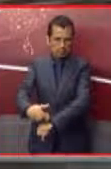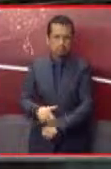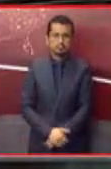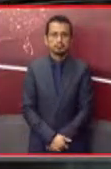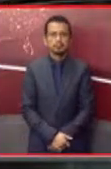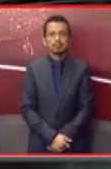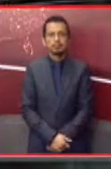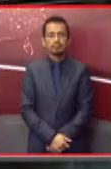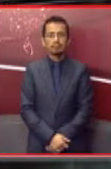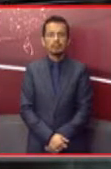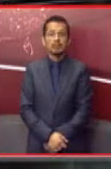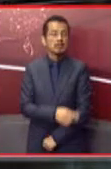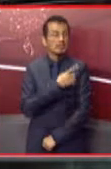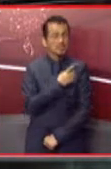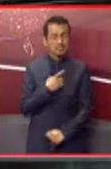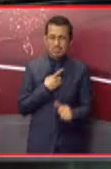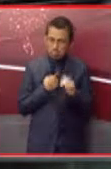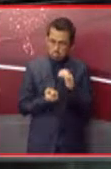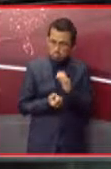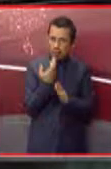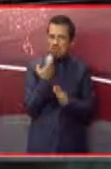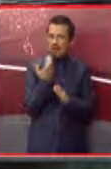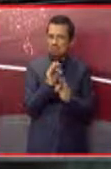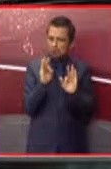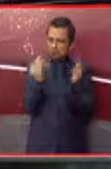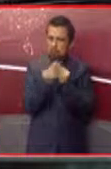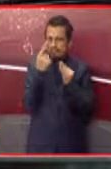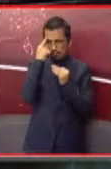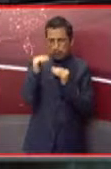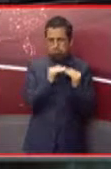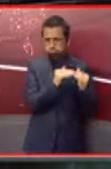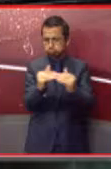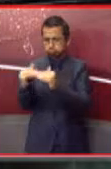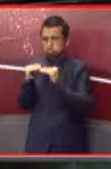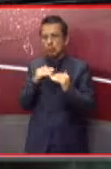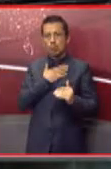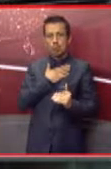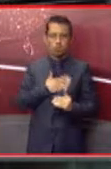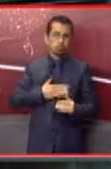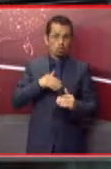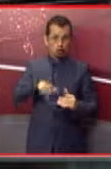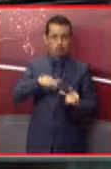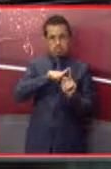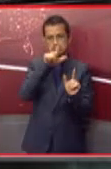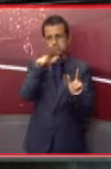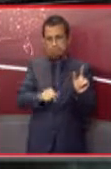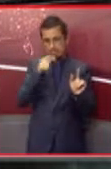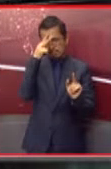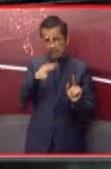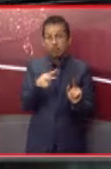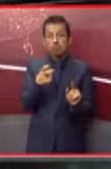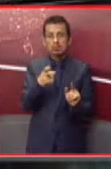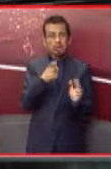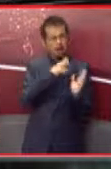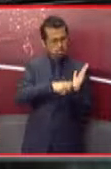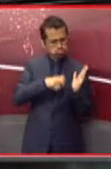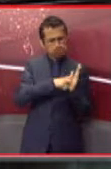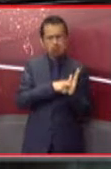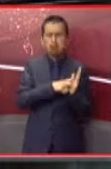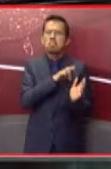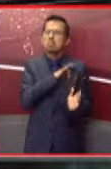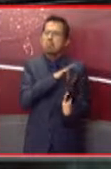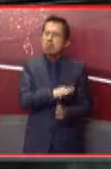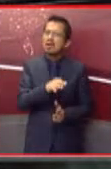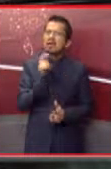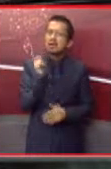Para establecer nuevas estructuras de igualdad y de equidad en el país. La reforma podrá generar